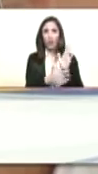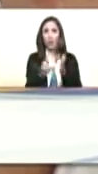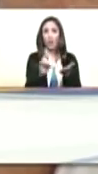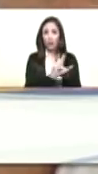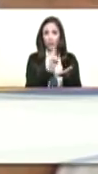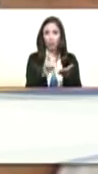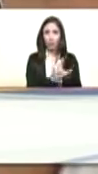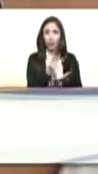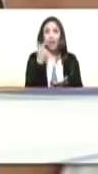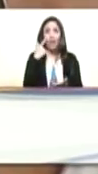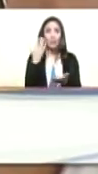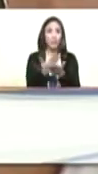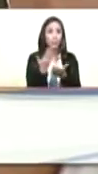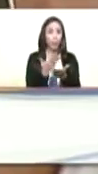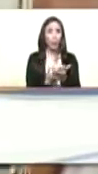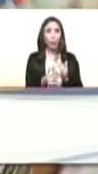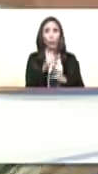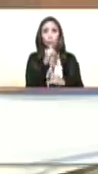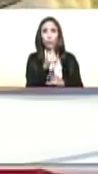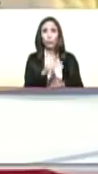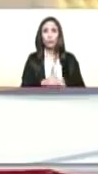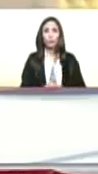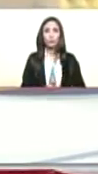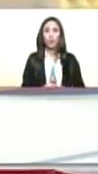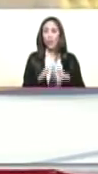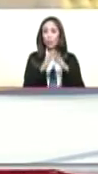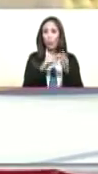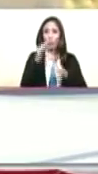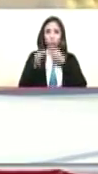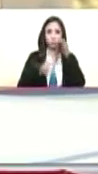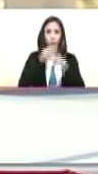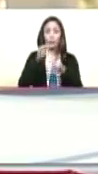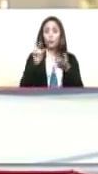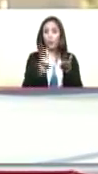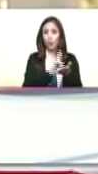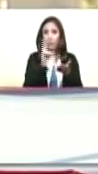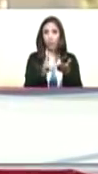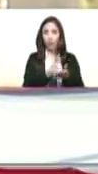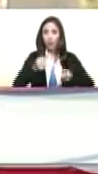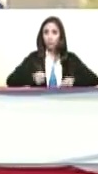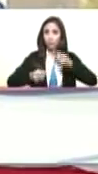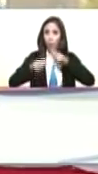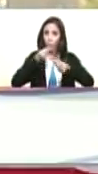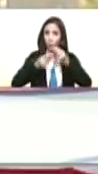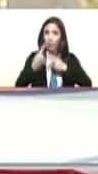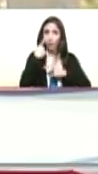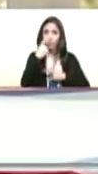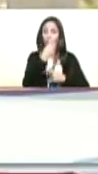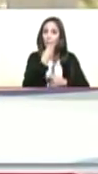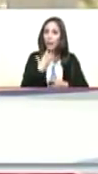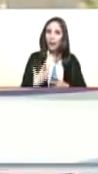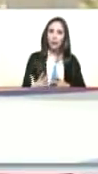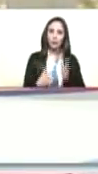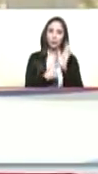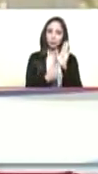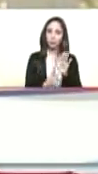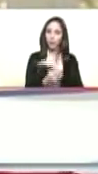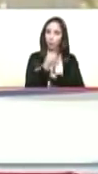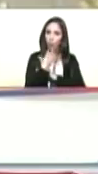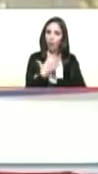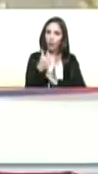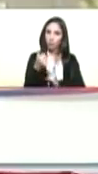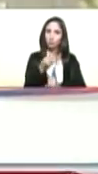todos los testimonios, todo lo que se expresa en la revista de los CLAT, que es una revista bella, ejemplar, buena